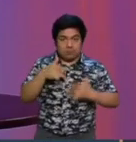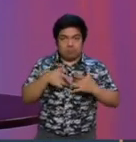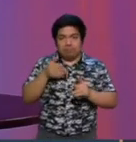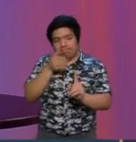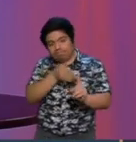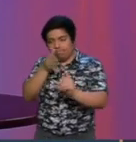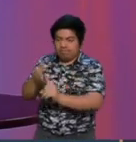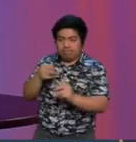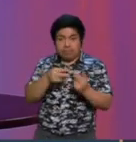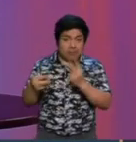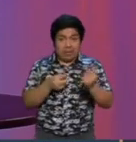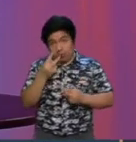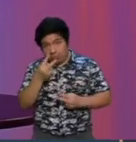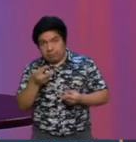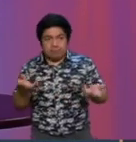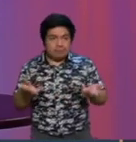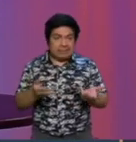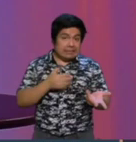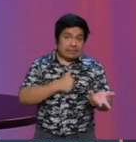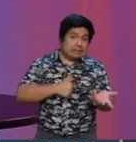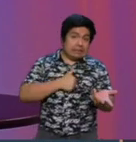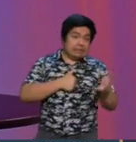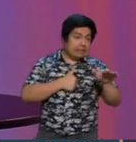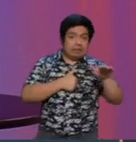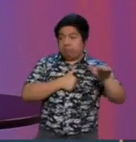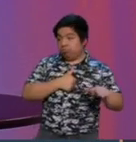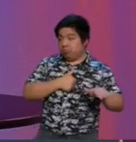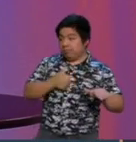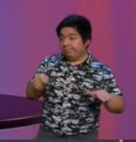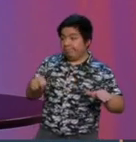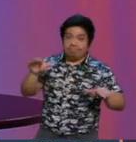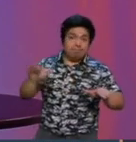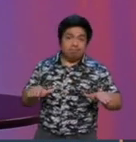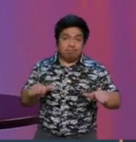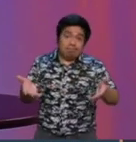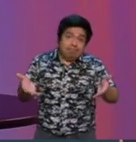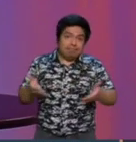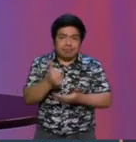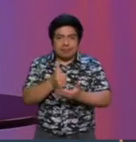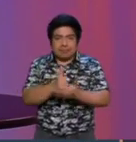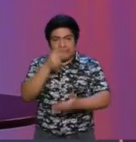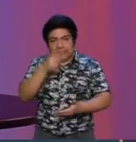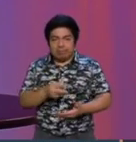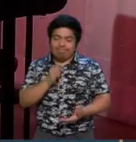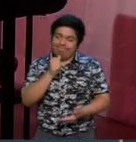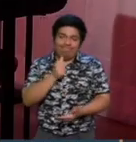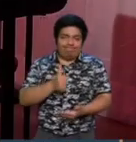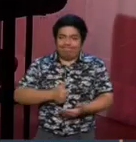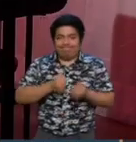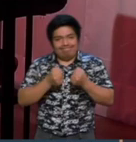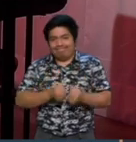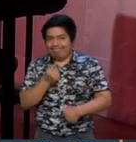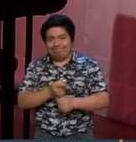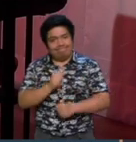incidencia como en la percepción, lamentablemente, reitero, esta ciudad es insegura. Y por eso es